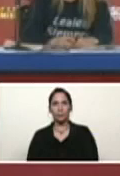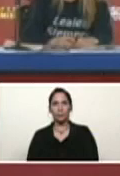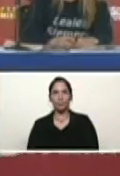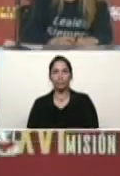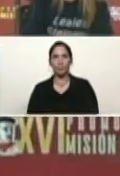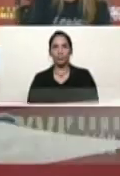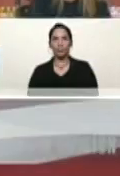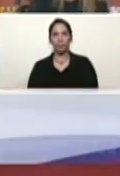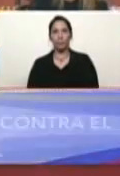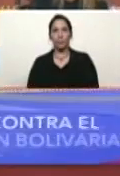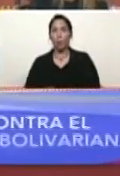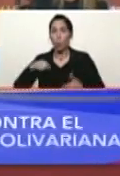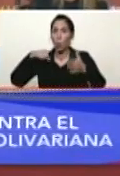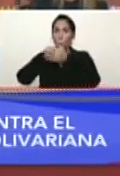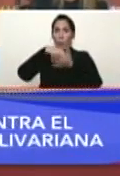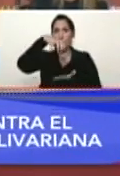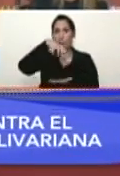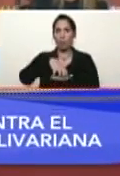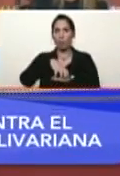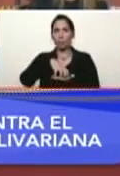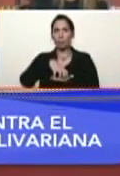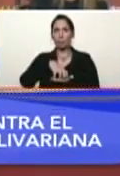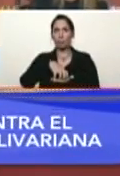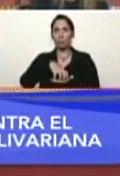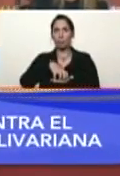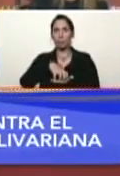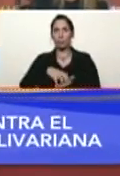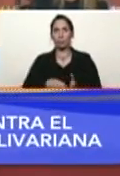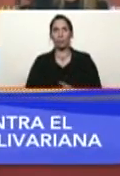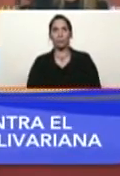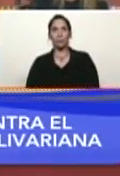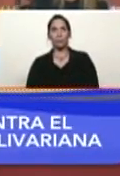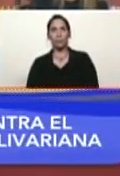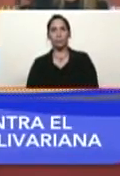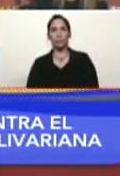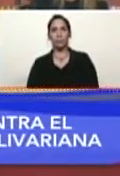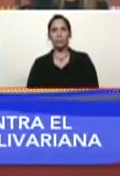Con motivo del golpe de Estado, escuchen esto.